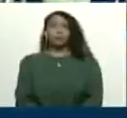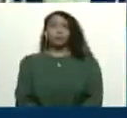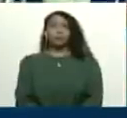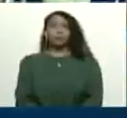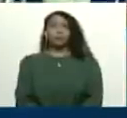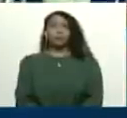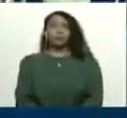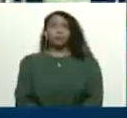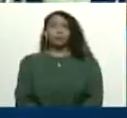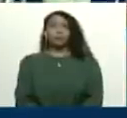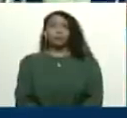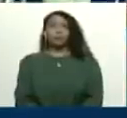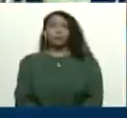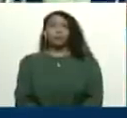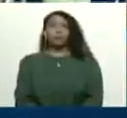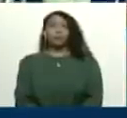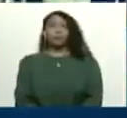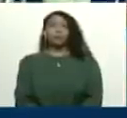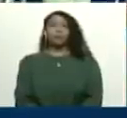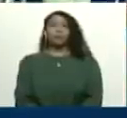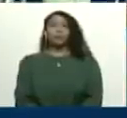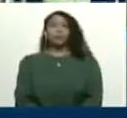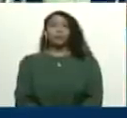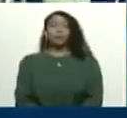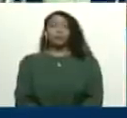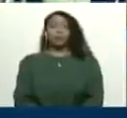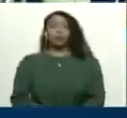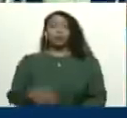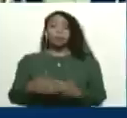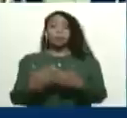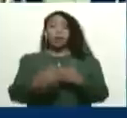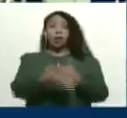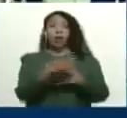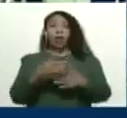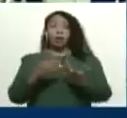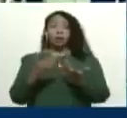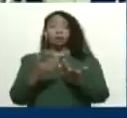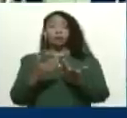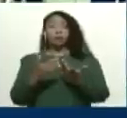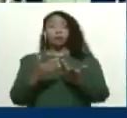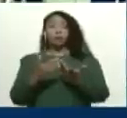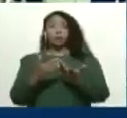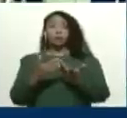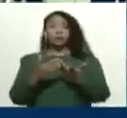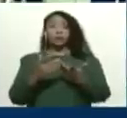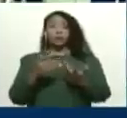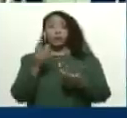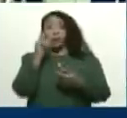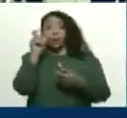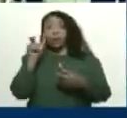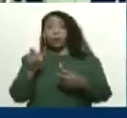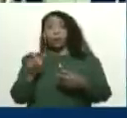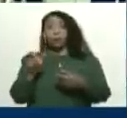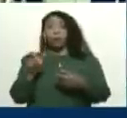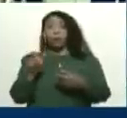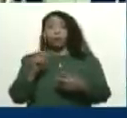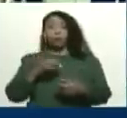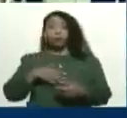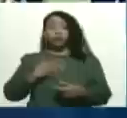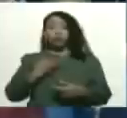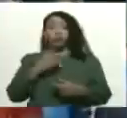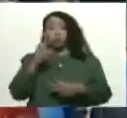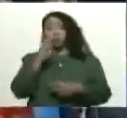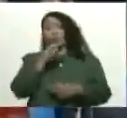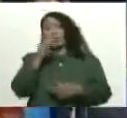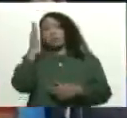Él fue a vencer toda esta soberbia. Más adelante, Mike Pompeo cita también, es posible que nunca